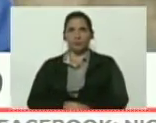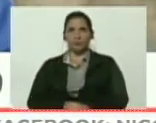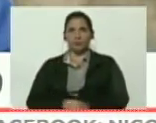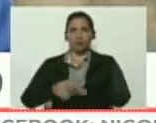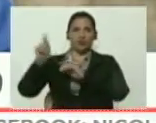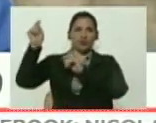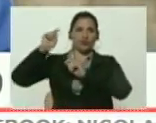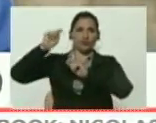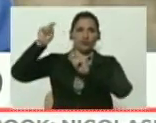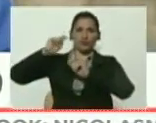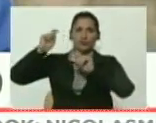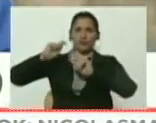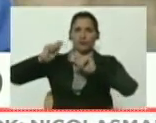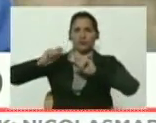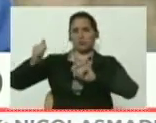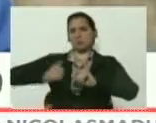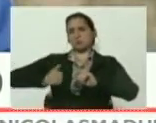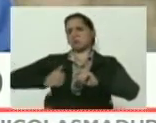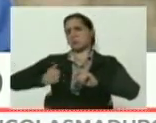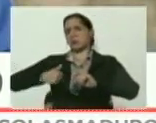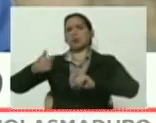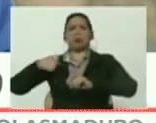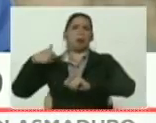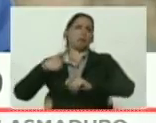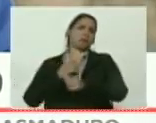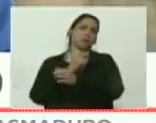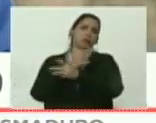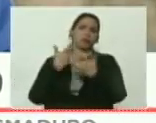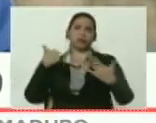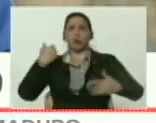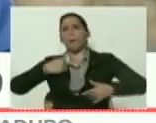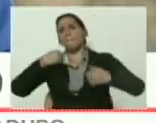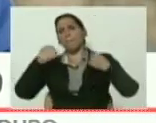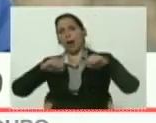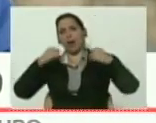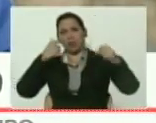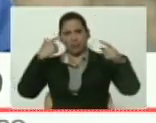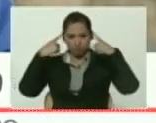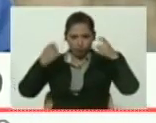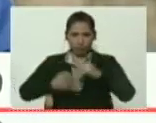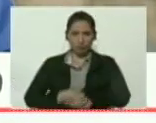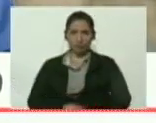papagayo, lo que se atravesara lo jugaba, lo practicaba.